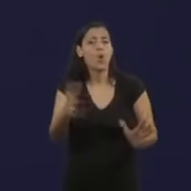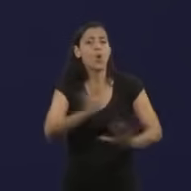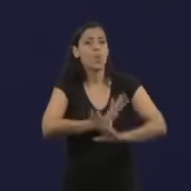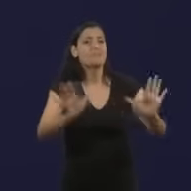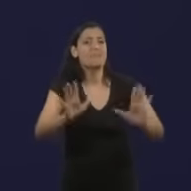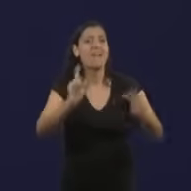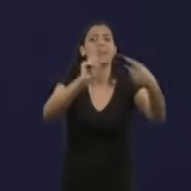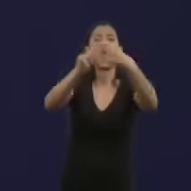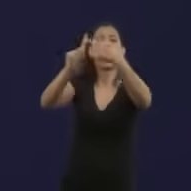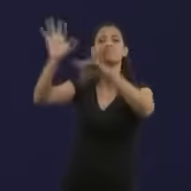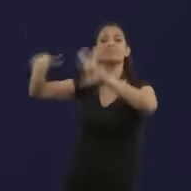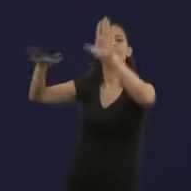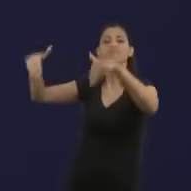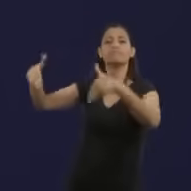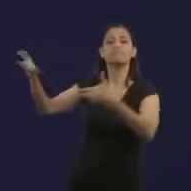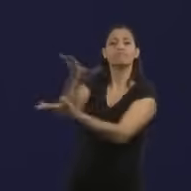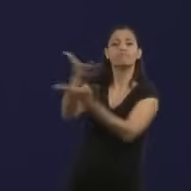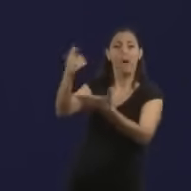de